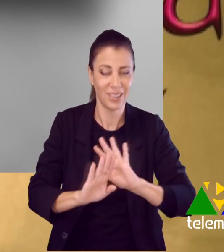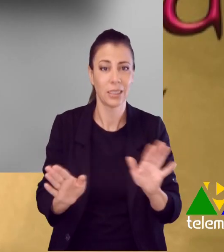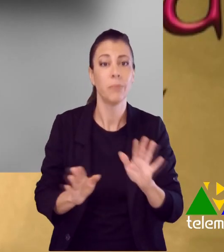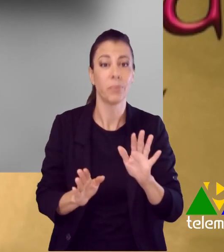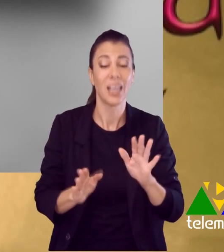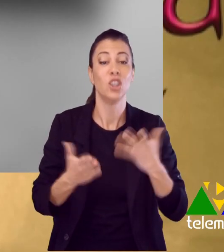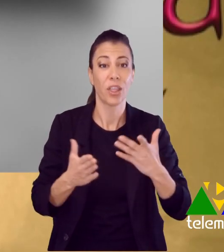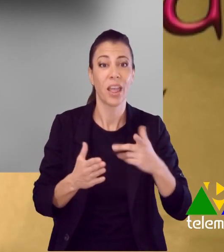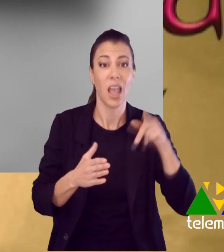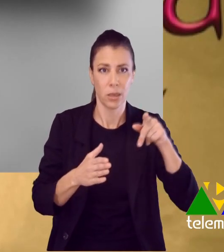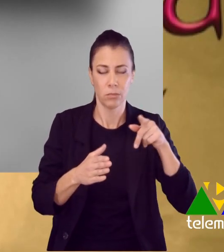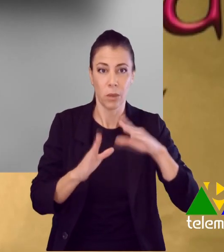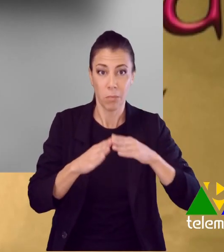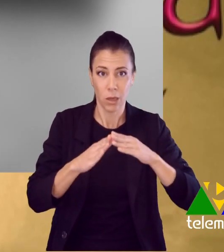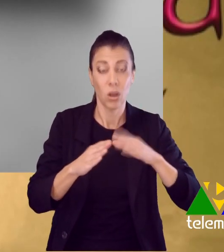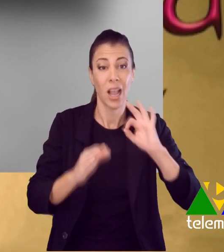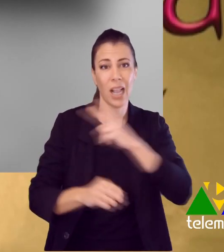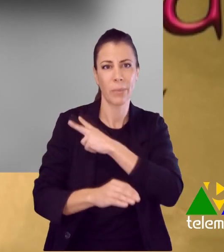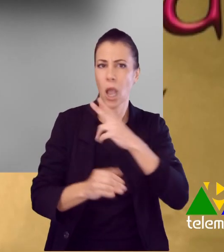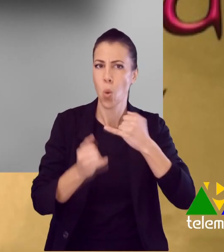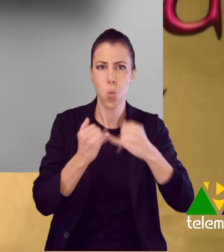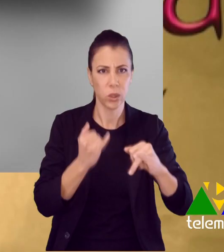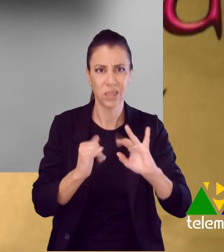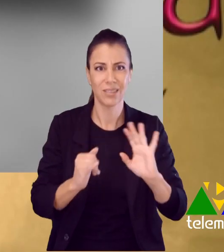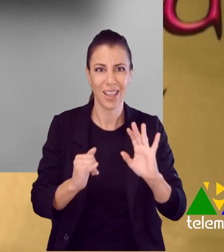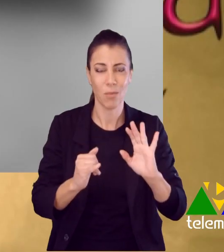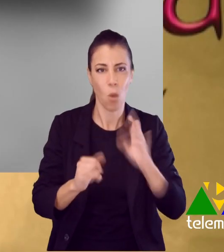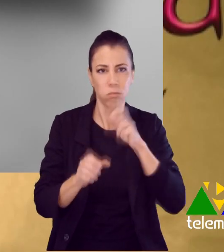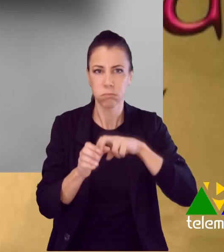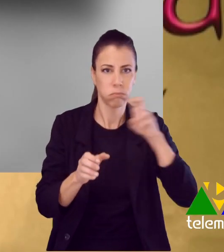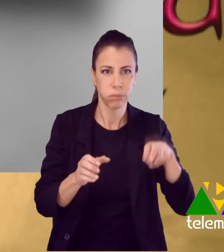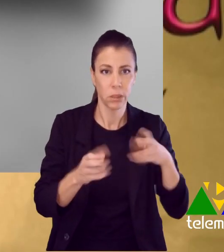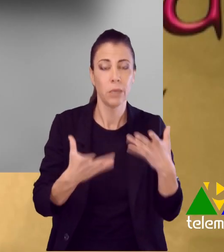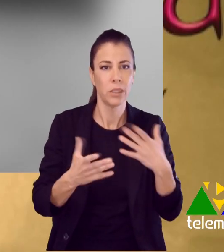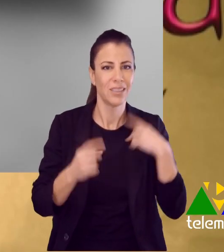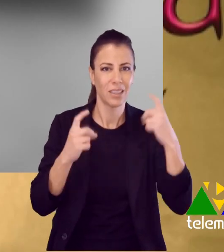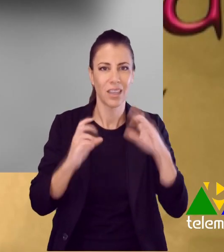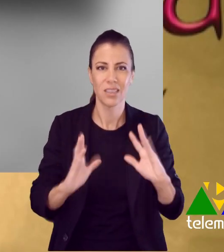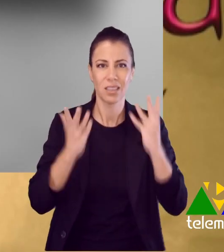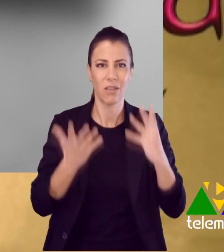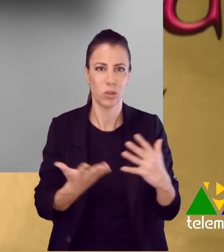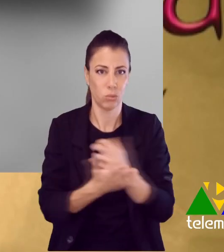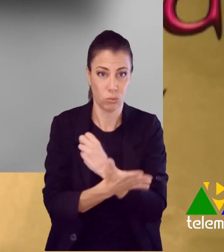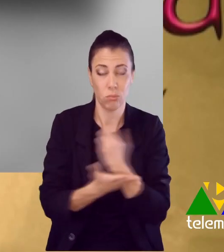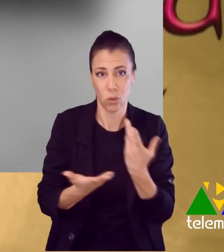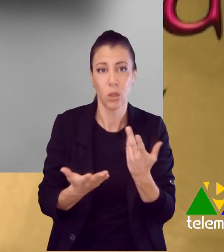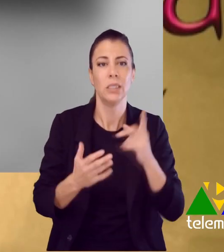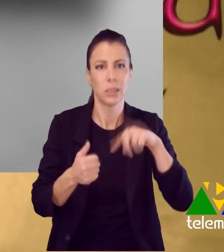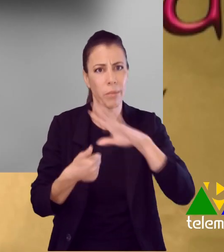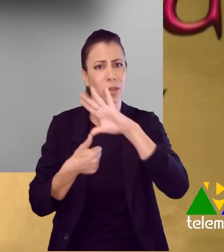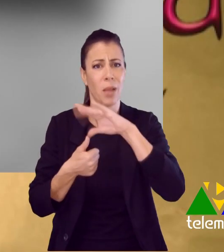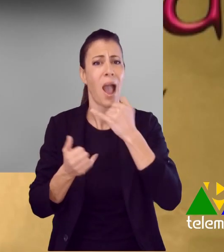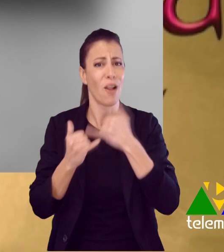Él se hunde con el barco, el capitán es el último de la tripulación, lo intentó poner a salvo, los norteamericanos lo salvan